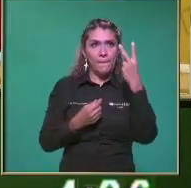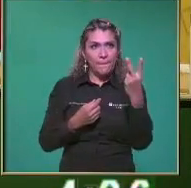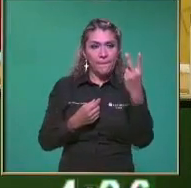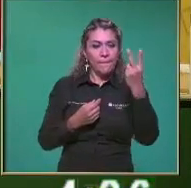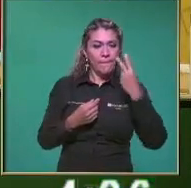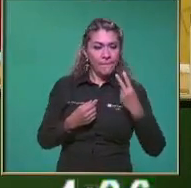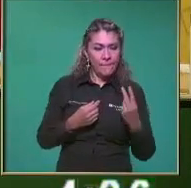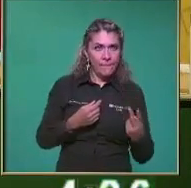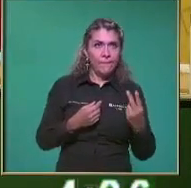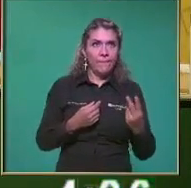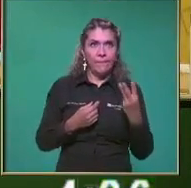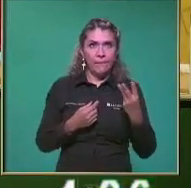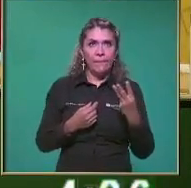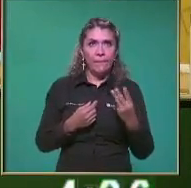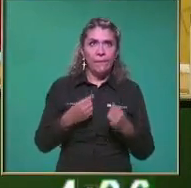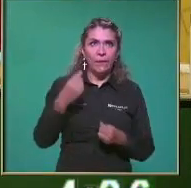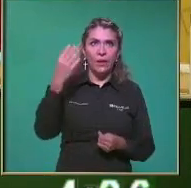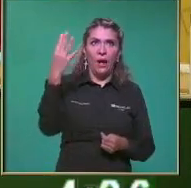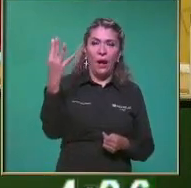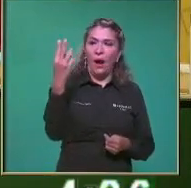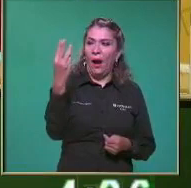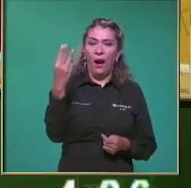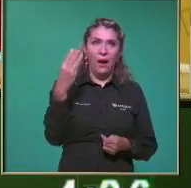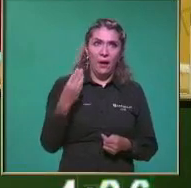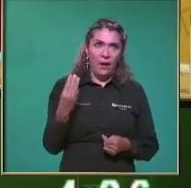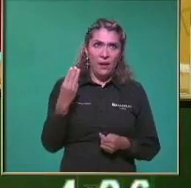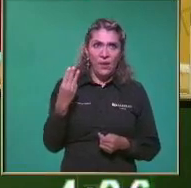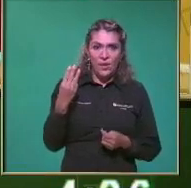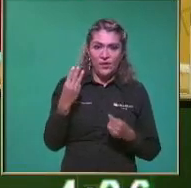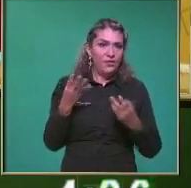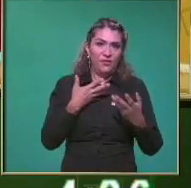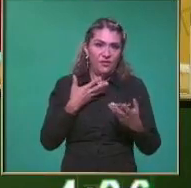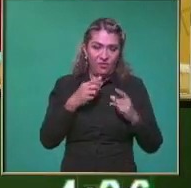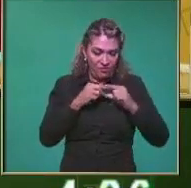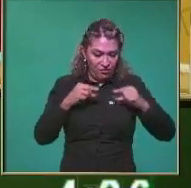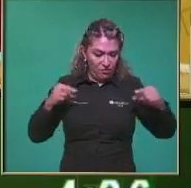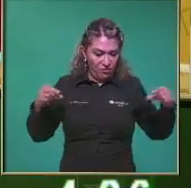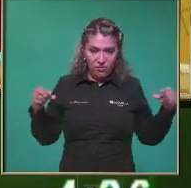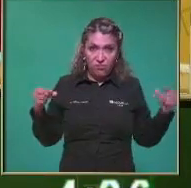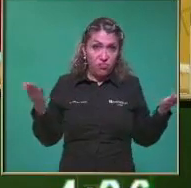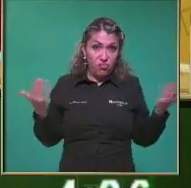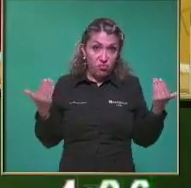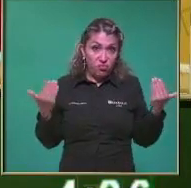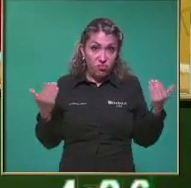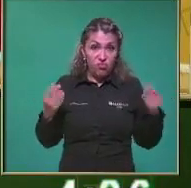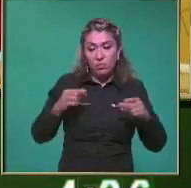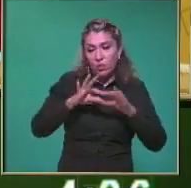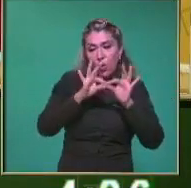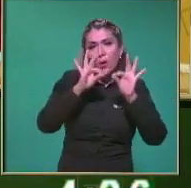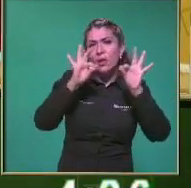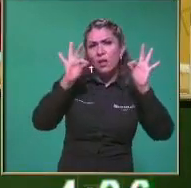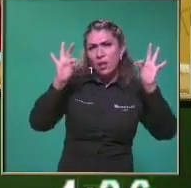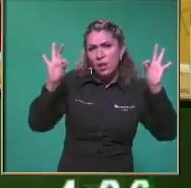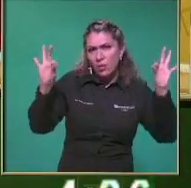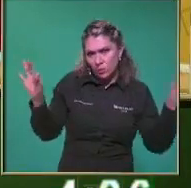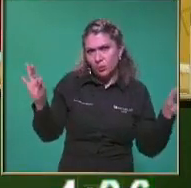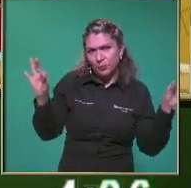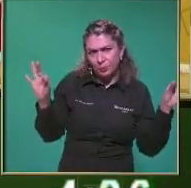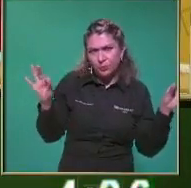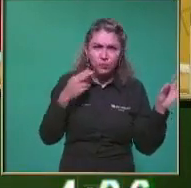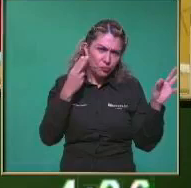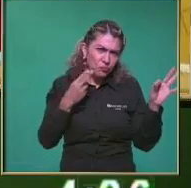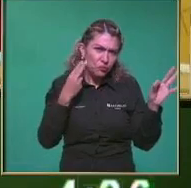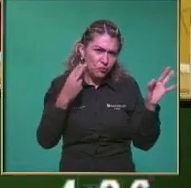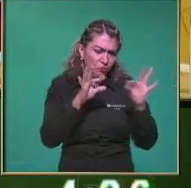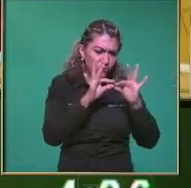tengo, puedo tomar, si no tienen un listón, pueden tomar un cordel, un cordón,